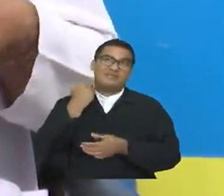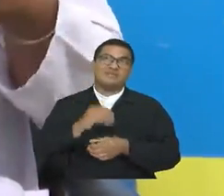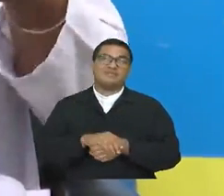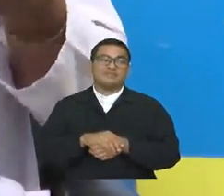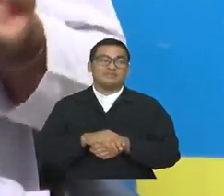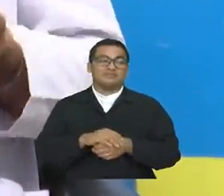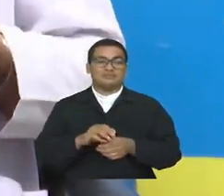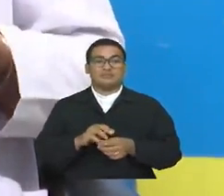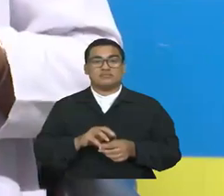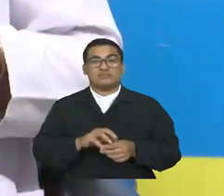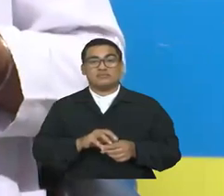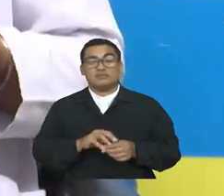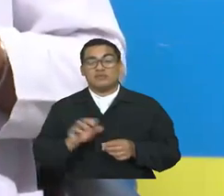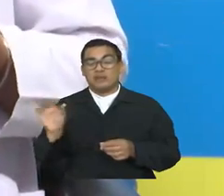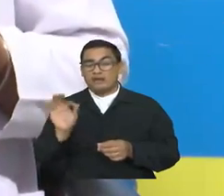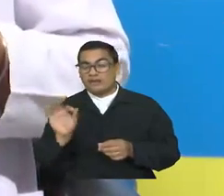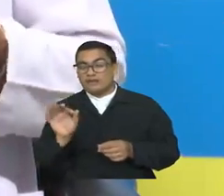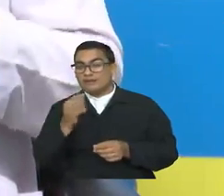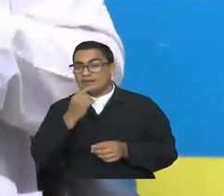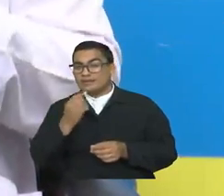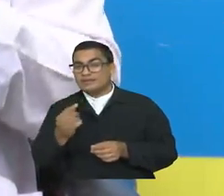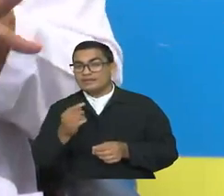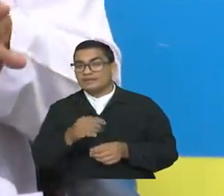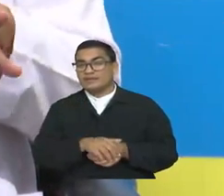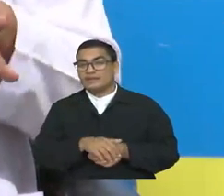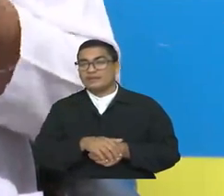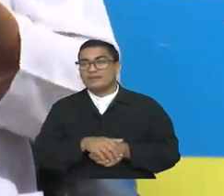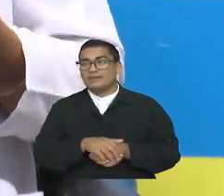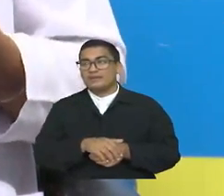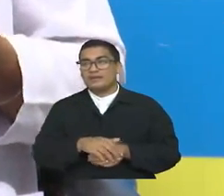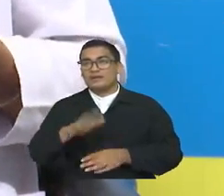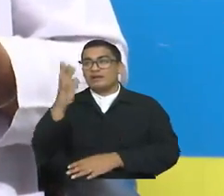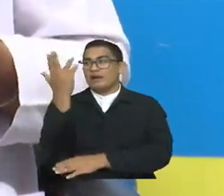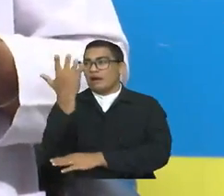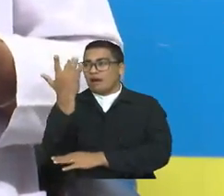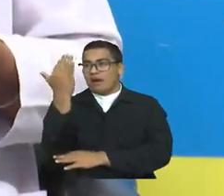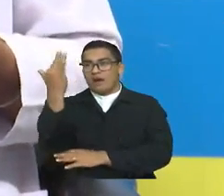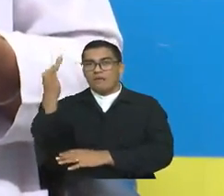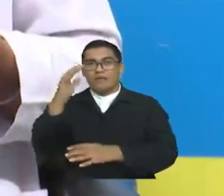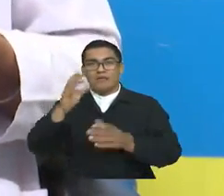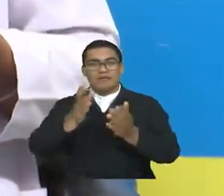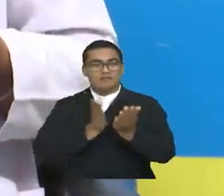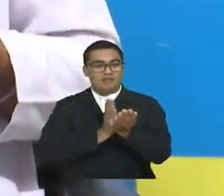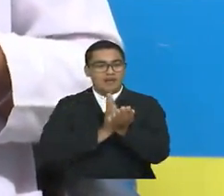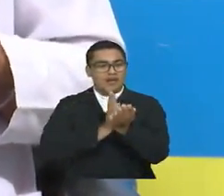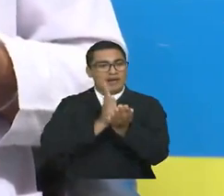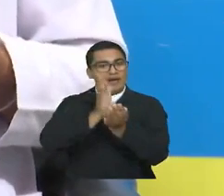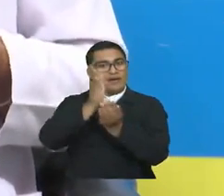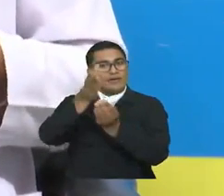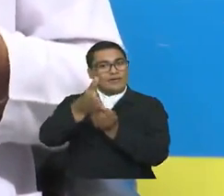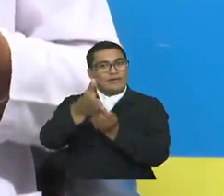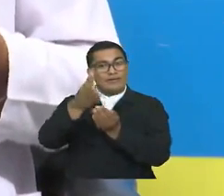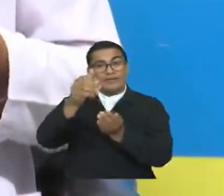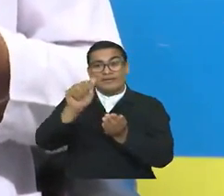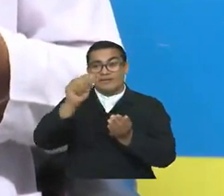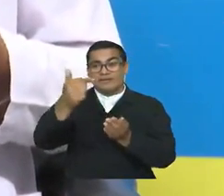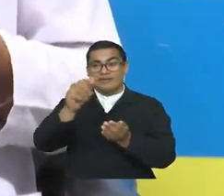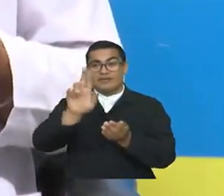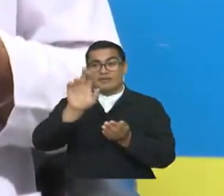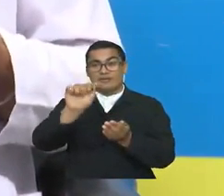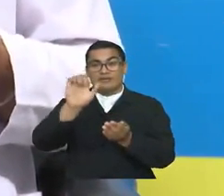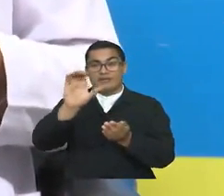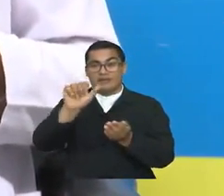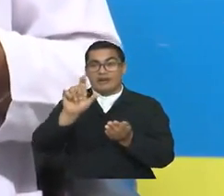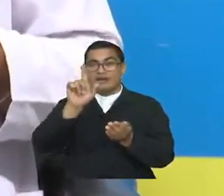simple. Ahorita están todos los árboles aguacate. El detalle está el exceso. En